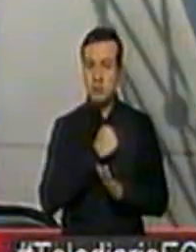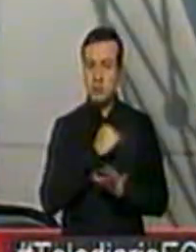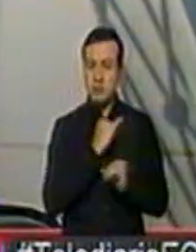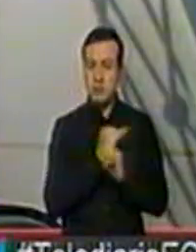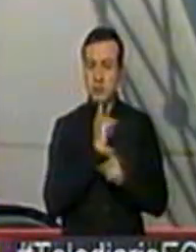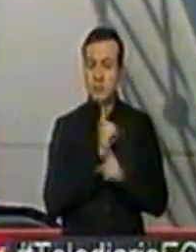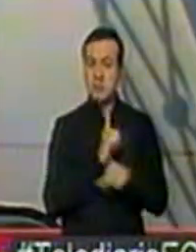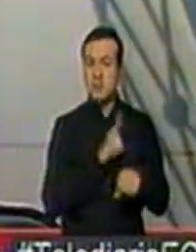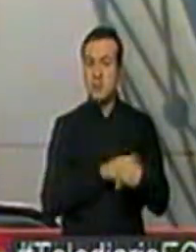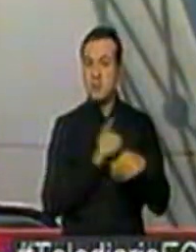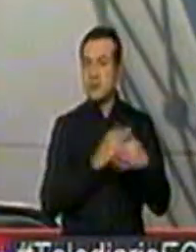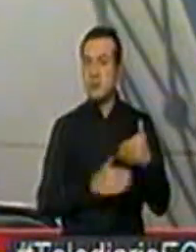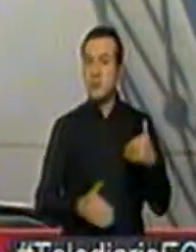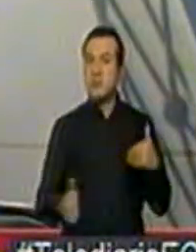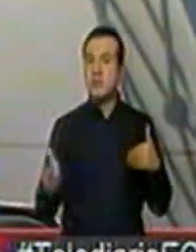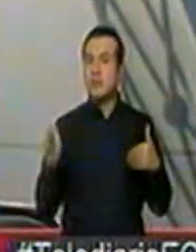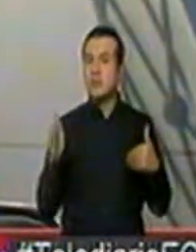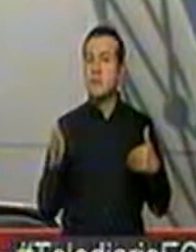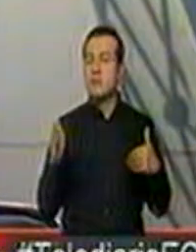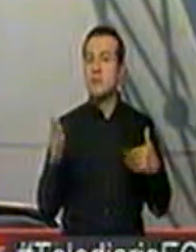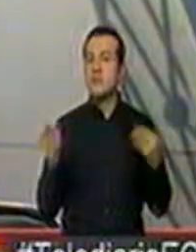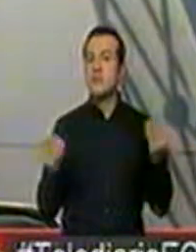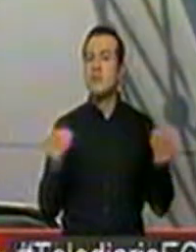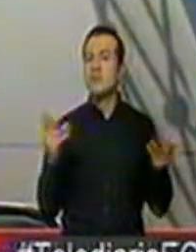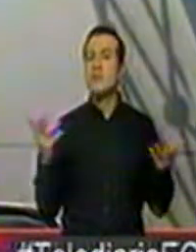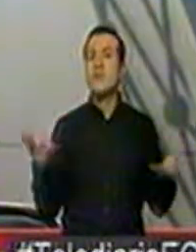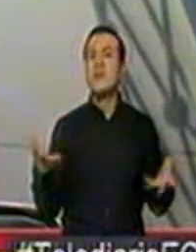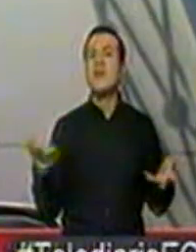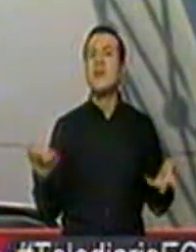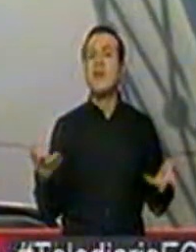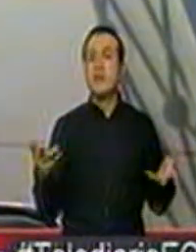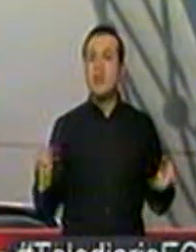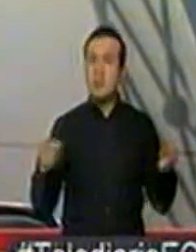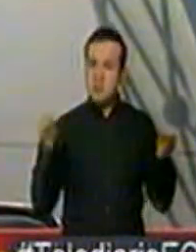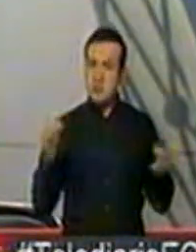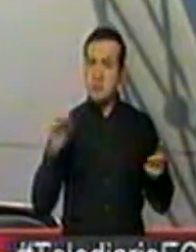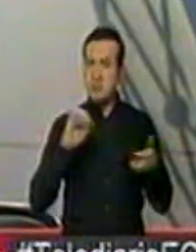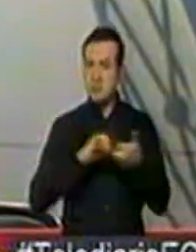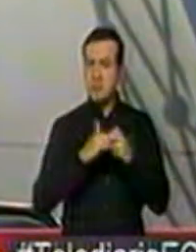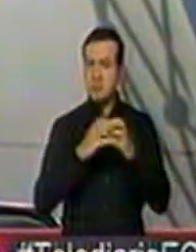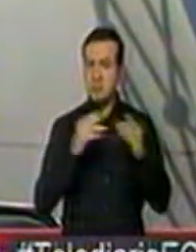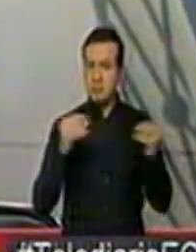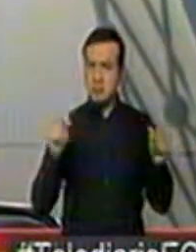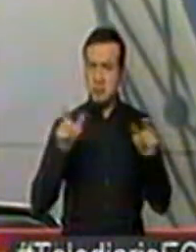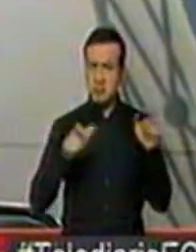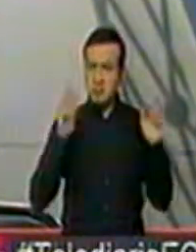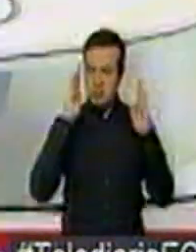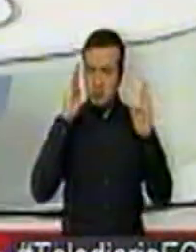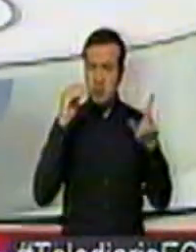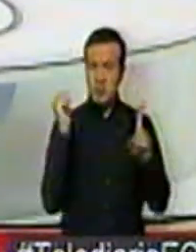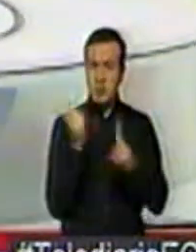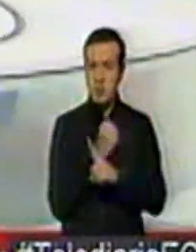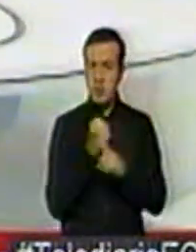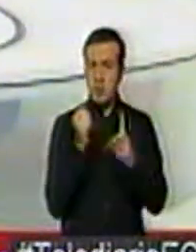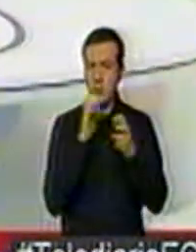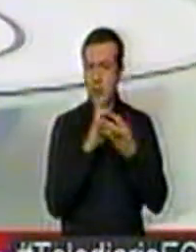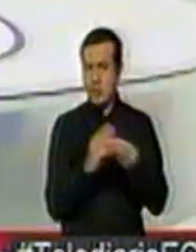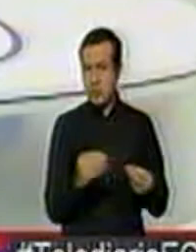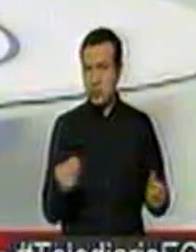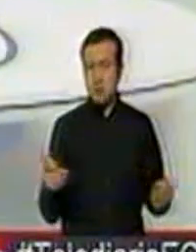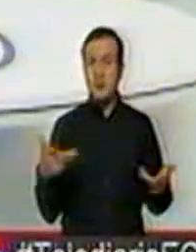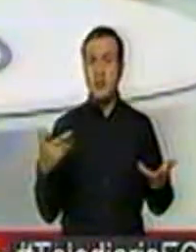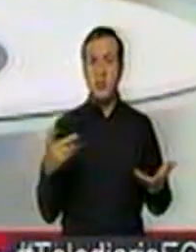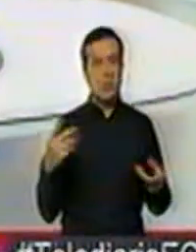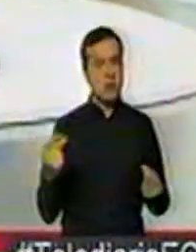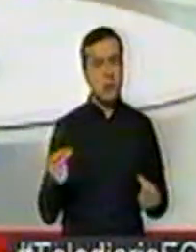tiempo se va a aplicar este acuerdo o cómo está programado el que se pueda facilitar la atención a víctimas de violencia? Bueno, esto es